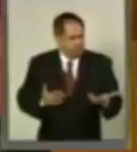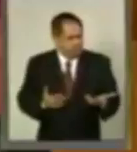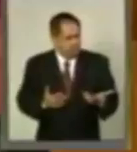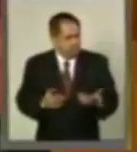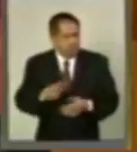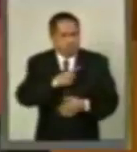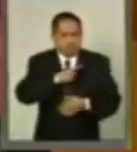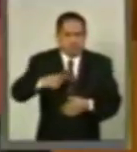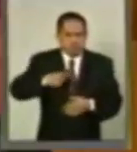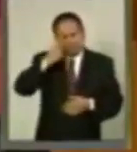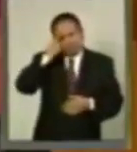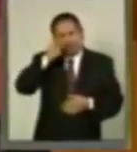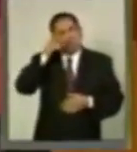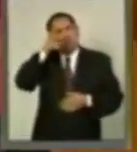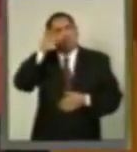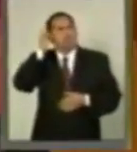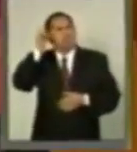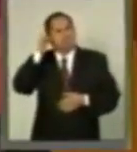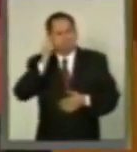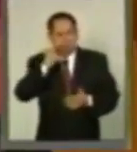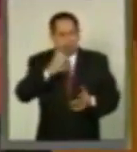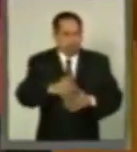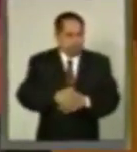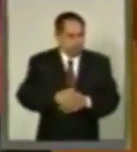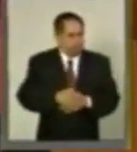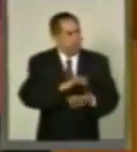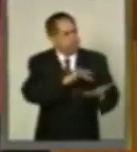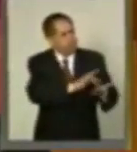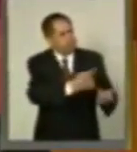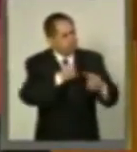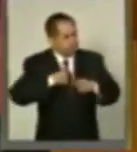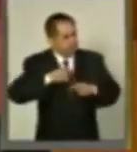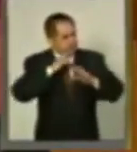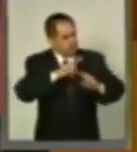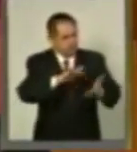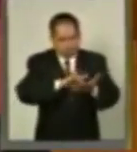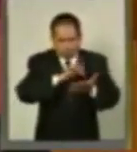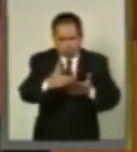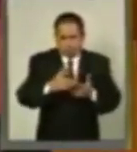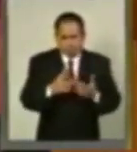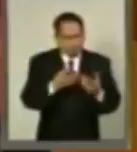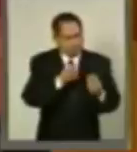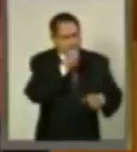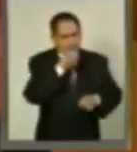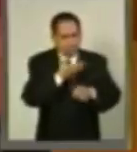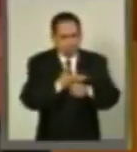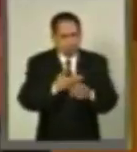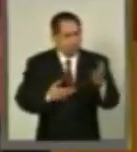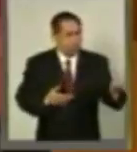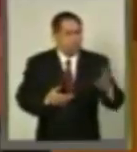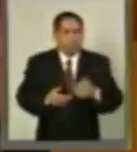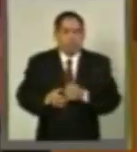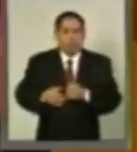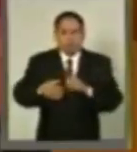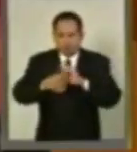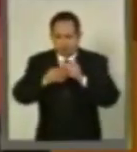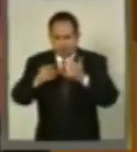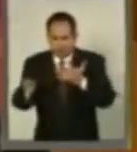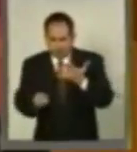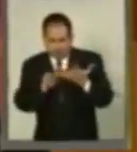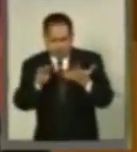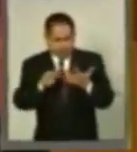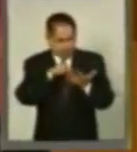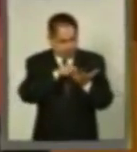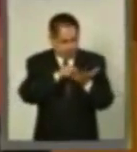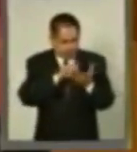Debe haber más esperanza. Le agradeceré sus respuestas a estas preguntas, señor secretario, que están formuladas,